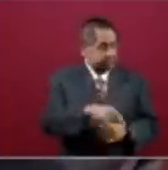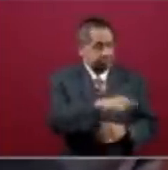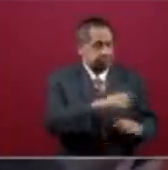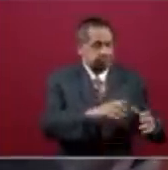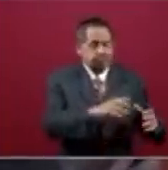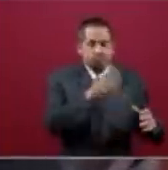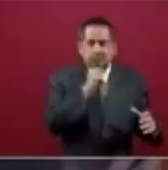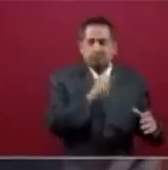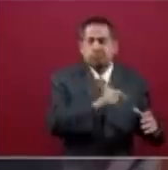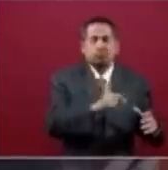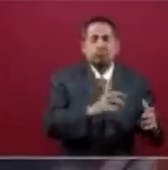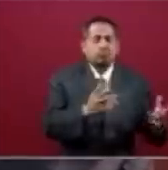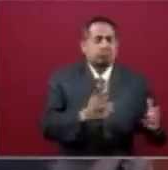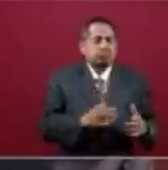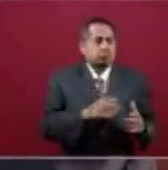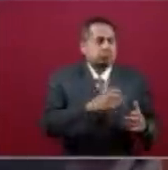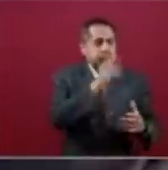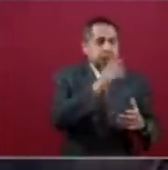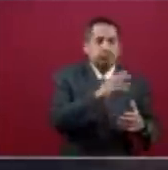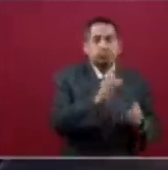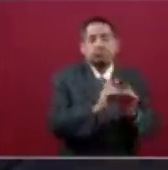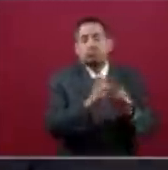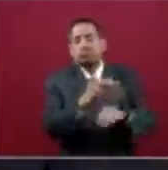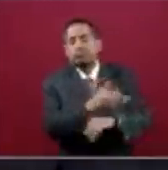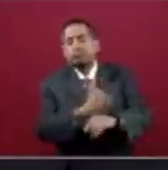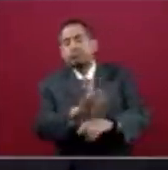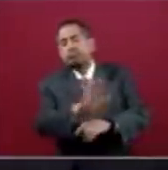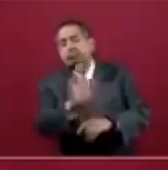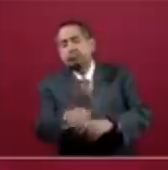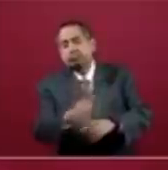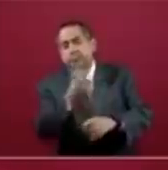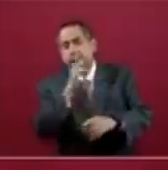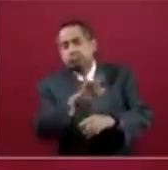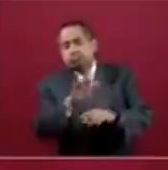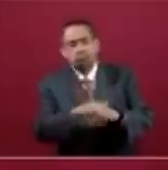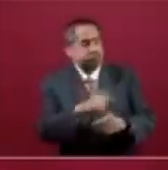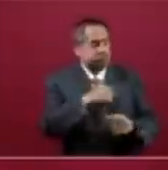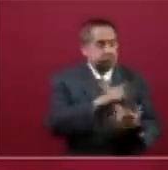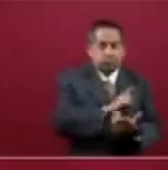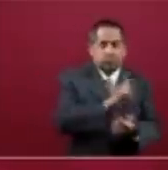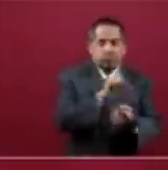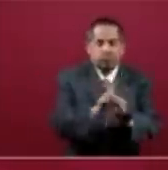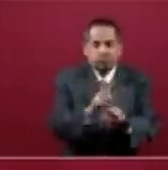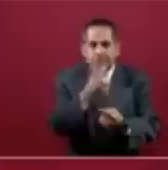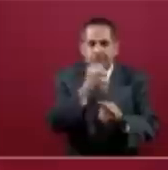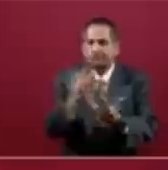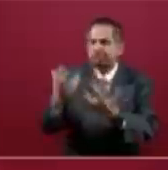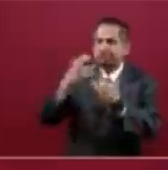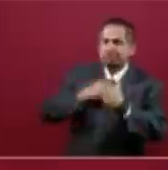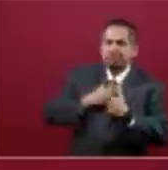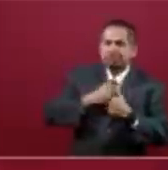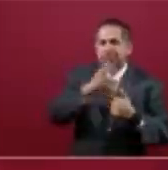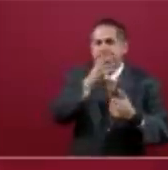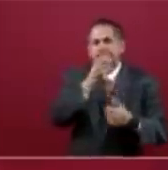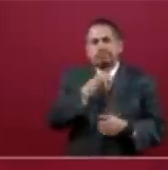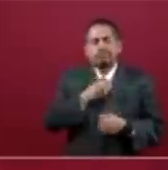los velorios de sus padres, de sus